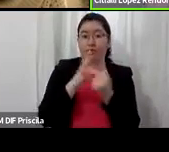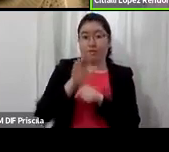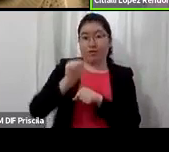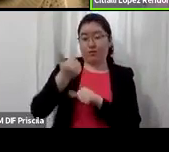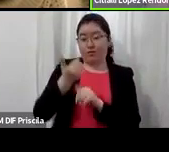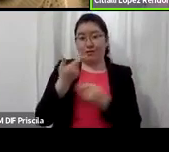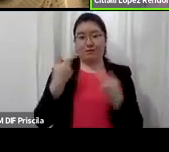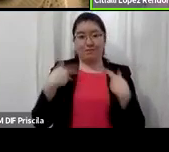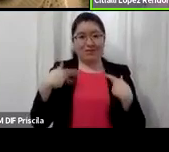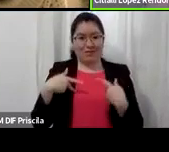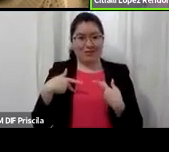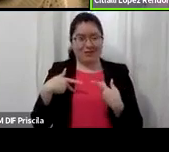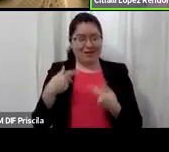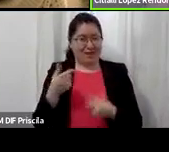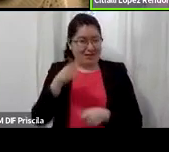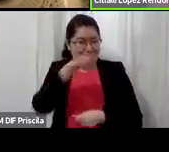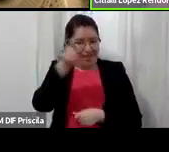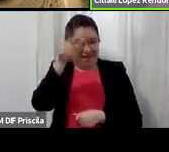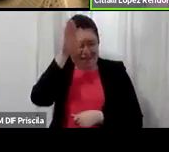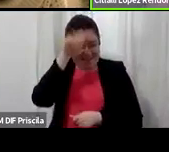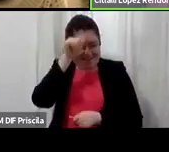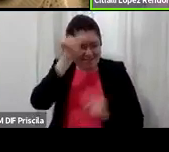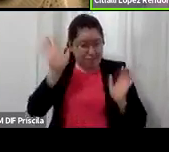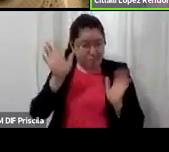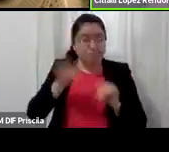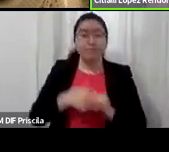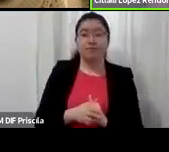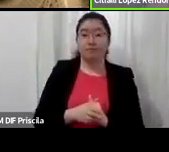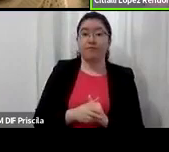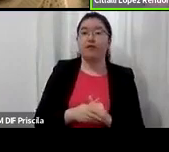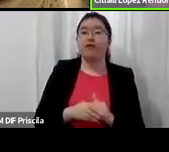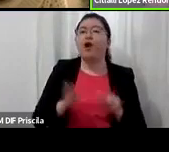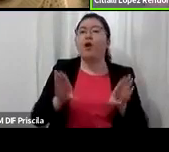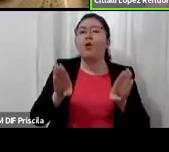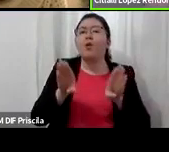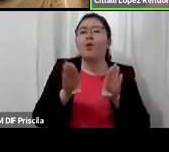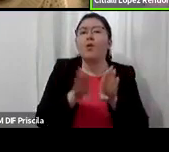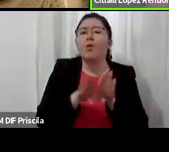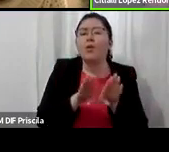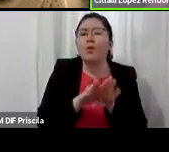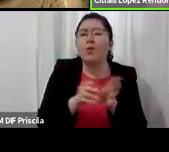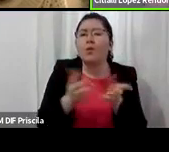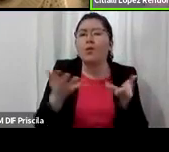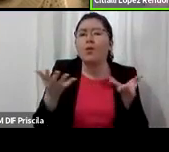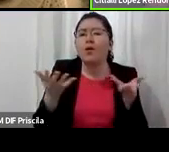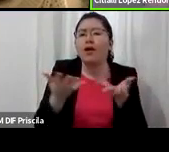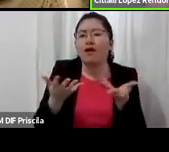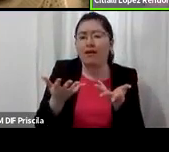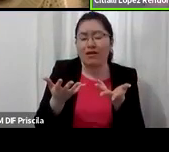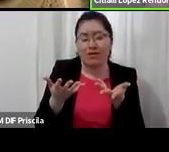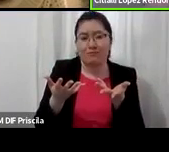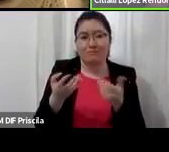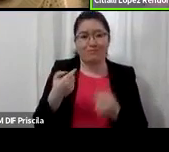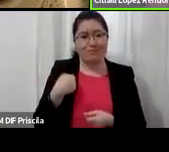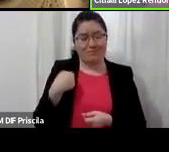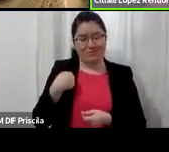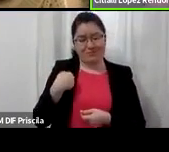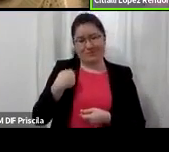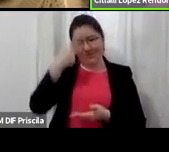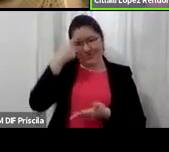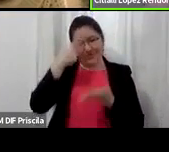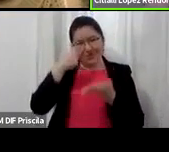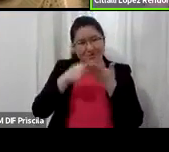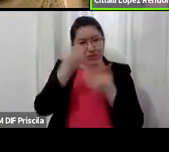que ¿cómo puede implementarse? Creo, por lo que veo de nuestras experiencias, es